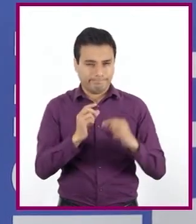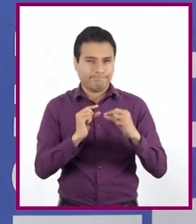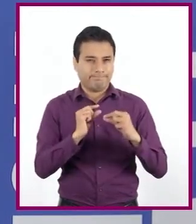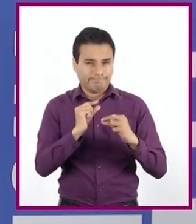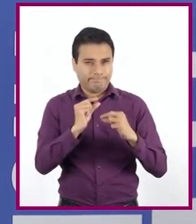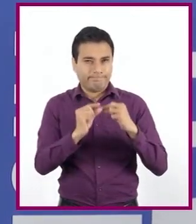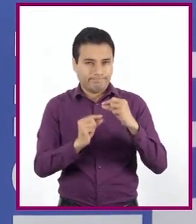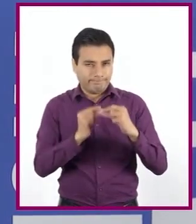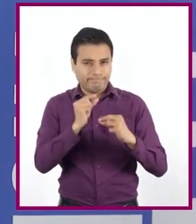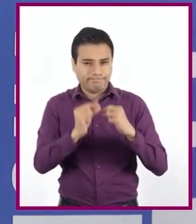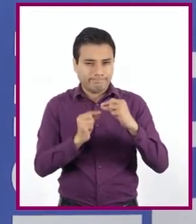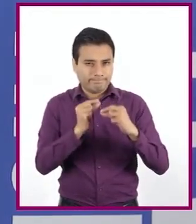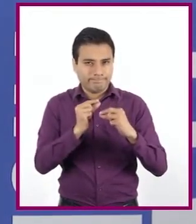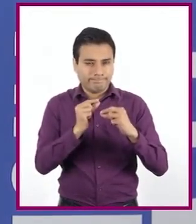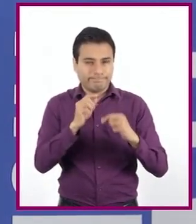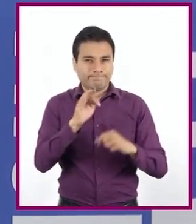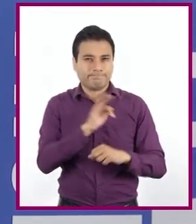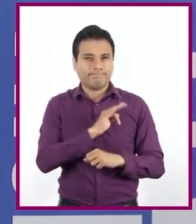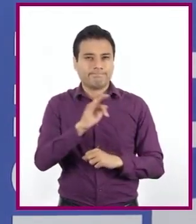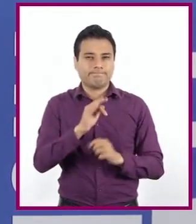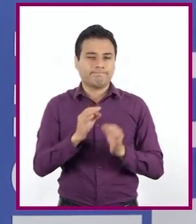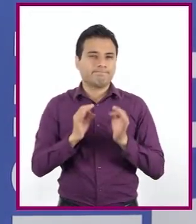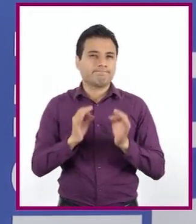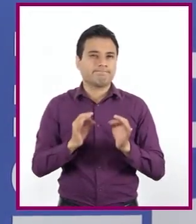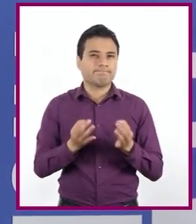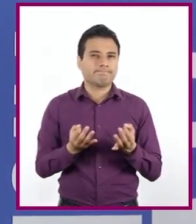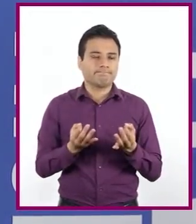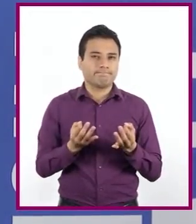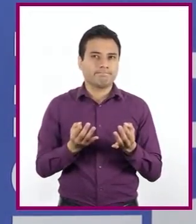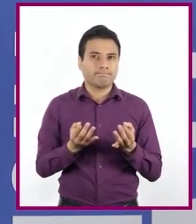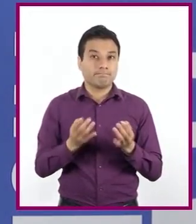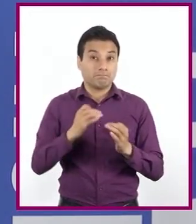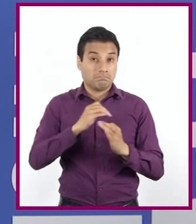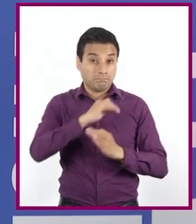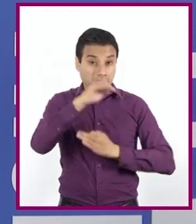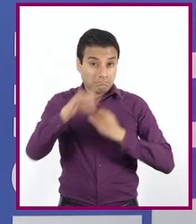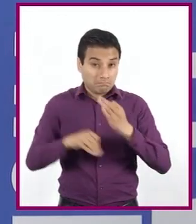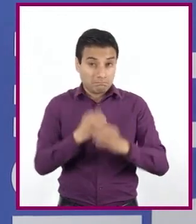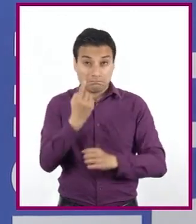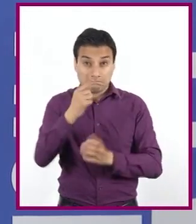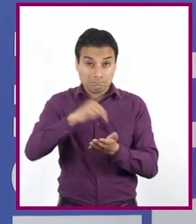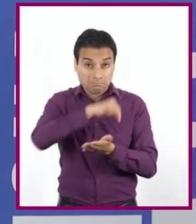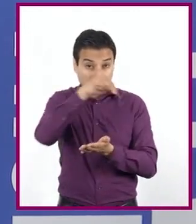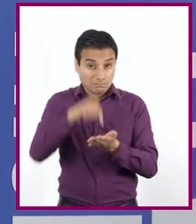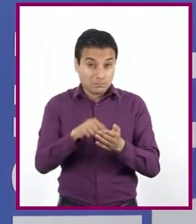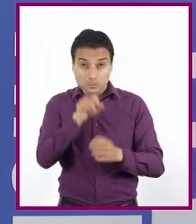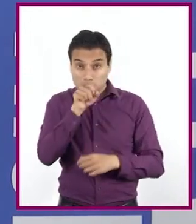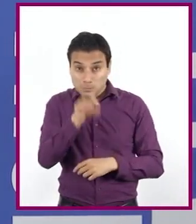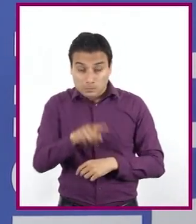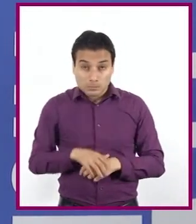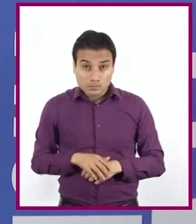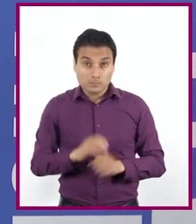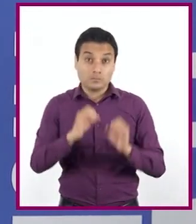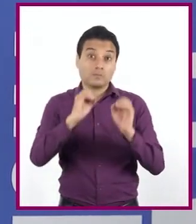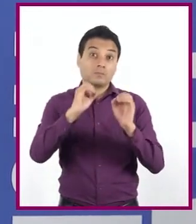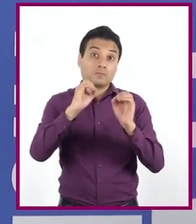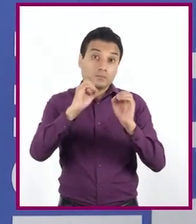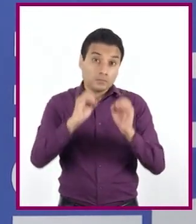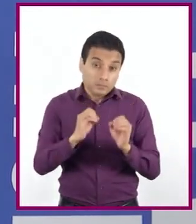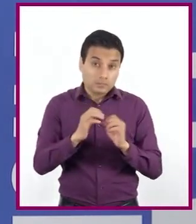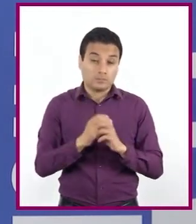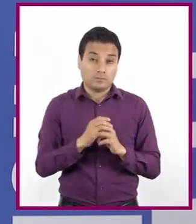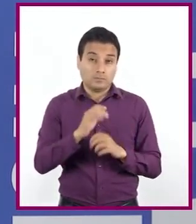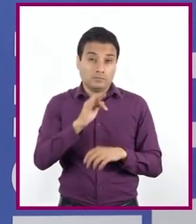ayudará a tomar la decisión de si queremos que todo ocurra en un mismo espacio o bien si la puesta en escena